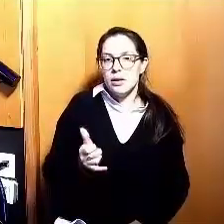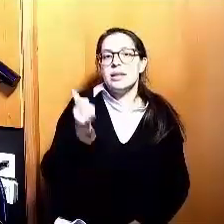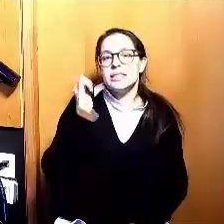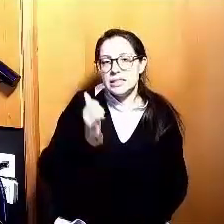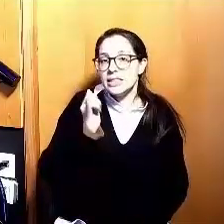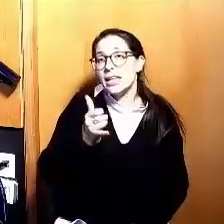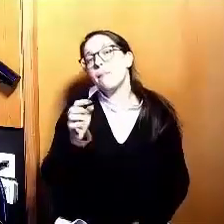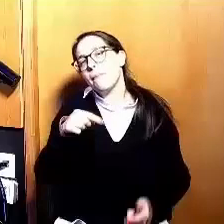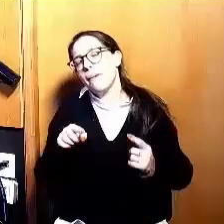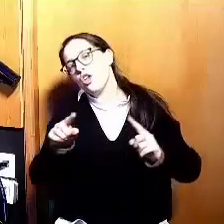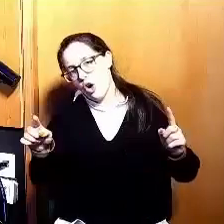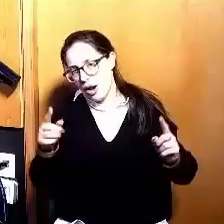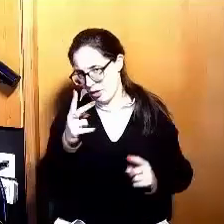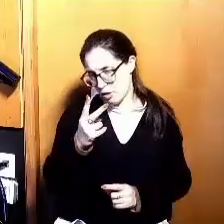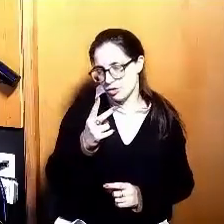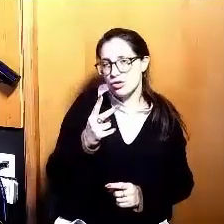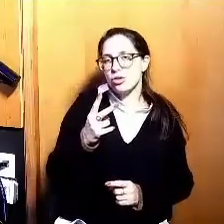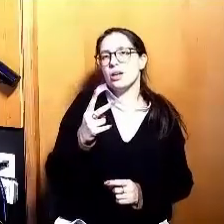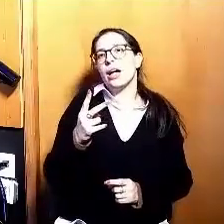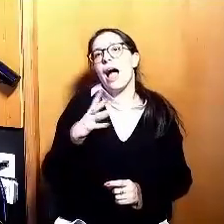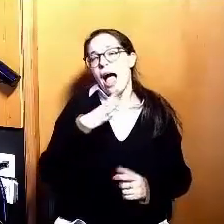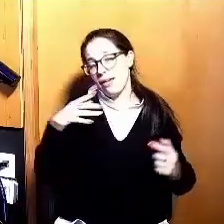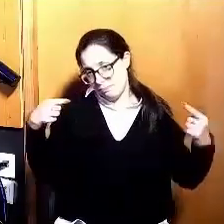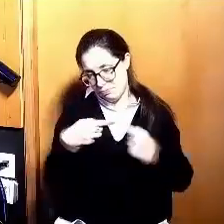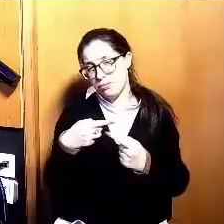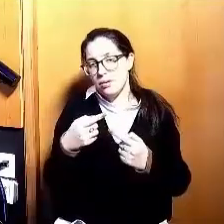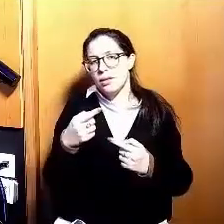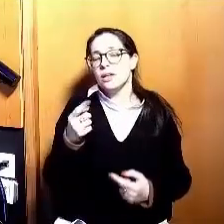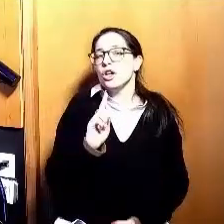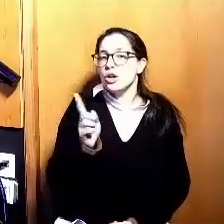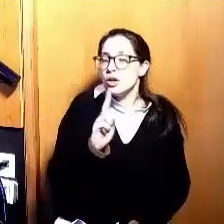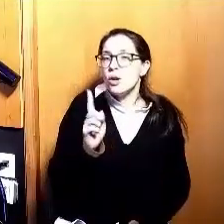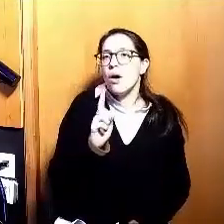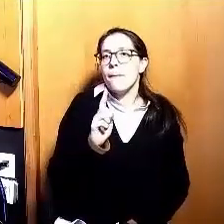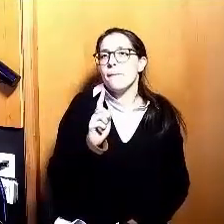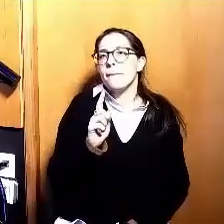Sí y no. A ver, tenemos una discrepancia, lo logramos. No, a ver,